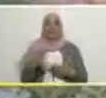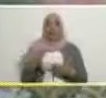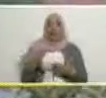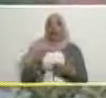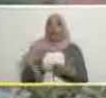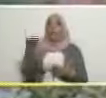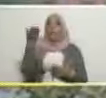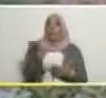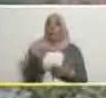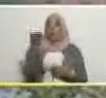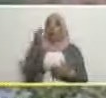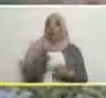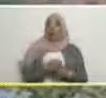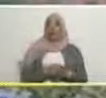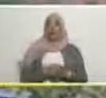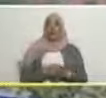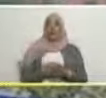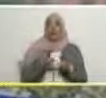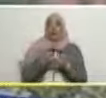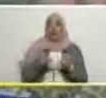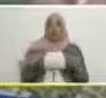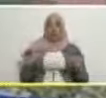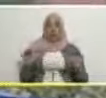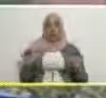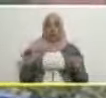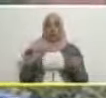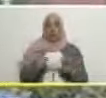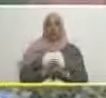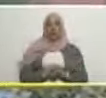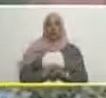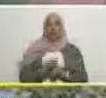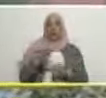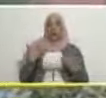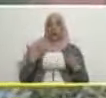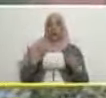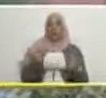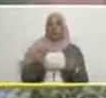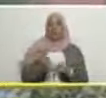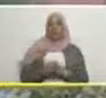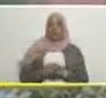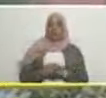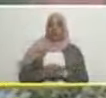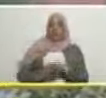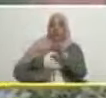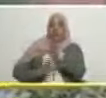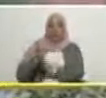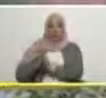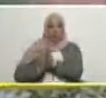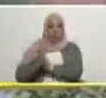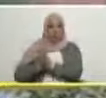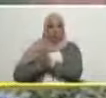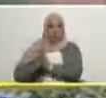importante, educación, salud, emprendimiento,